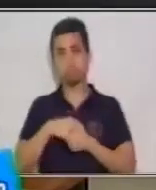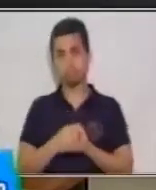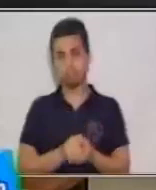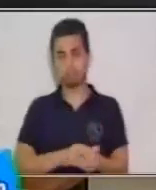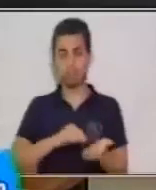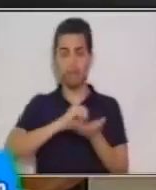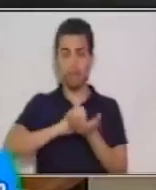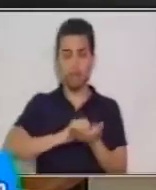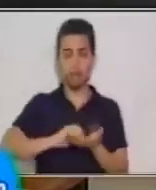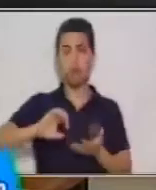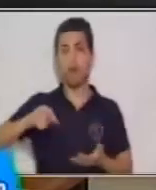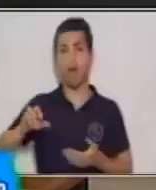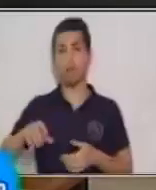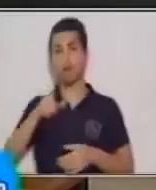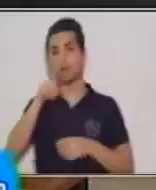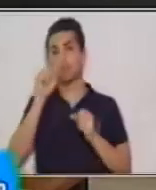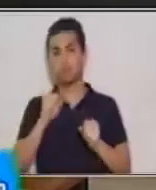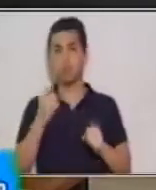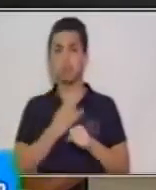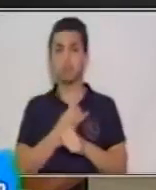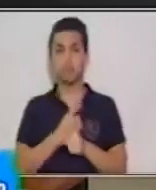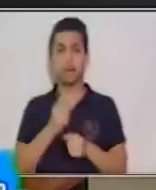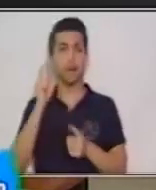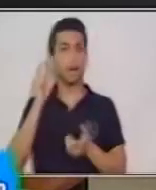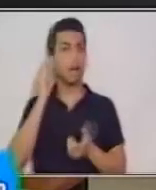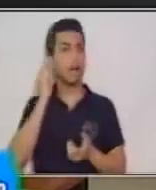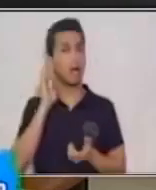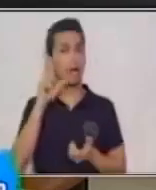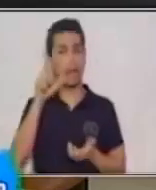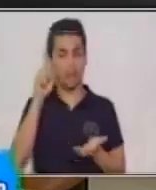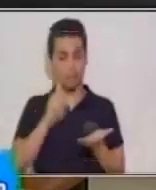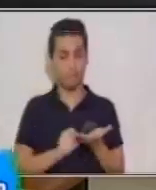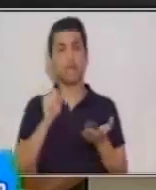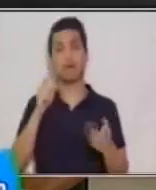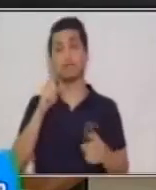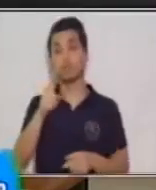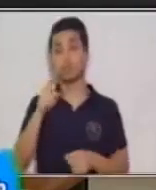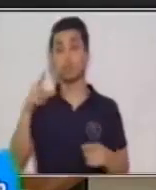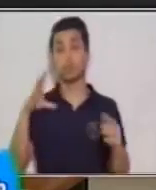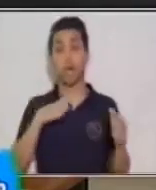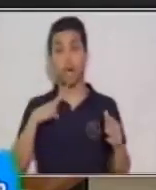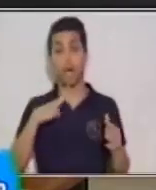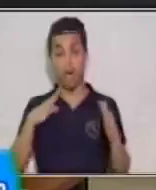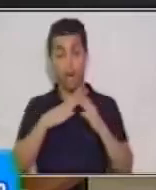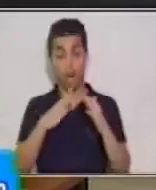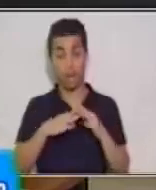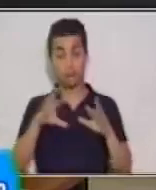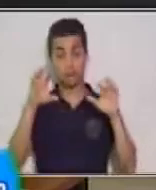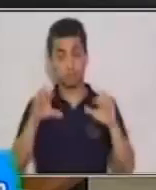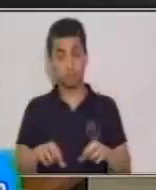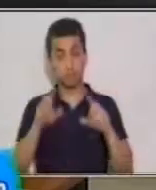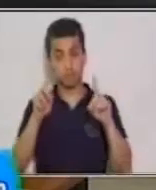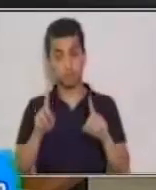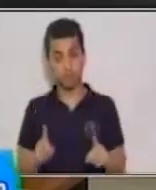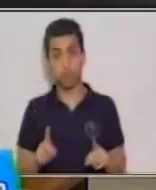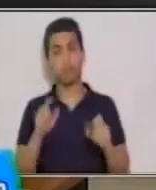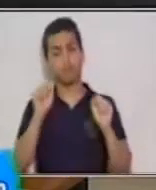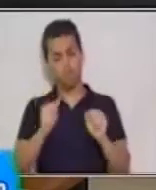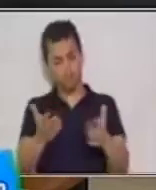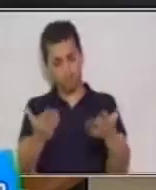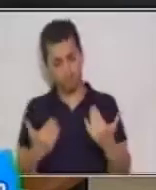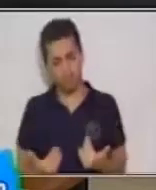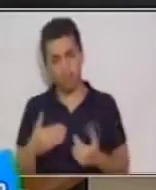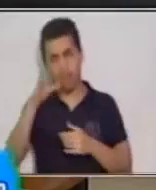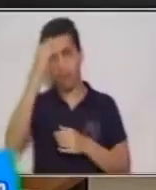jabón. Puedes usar gel antibacterial y si en casa hay una persona con discapacidad, este tema le ayudará a